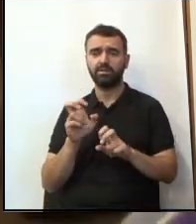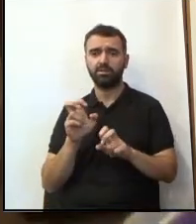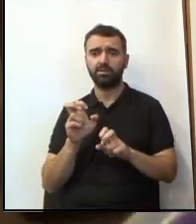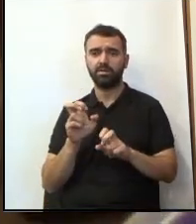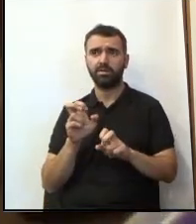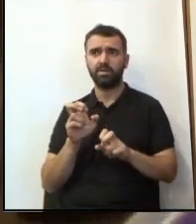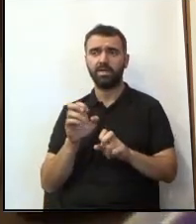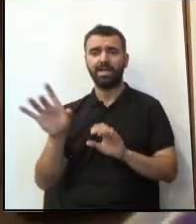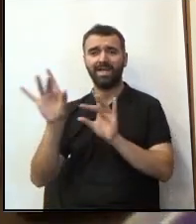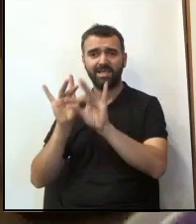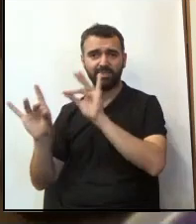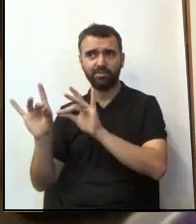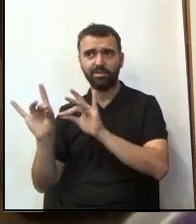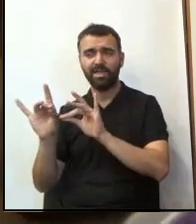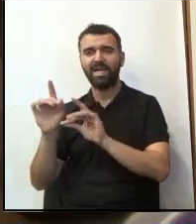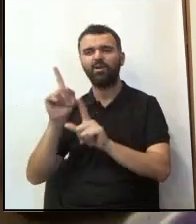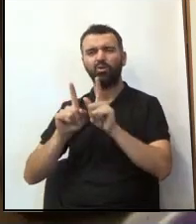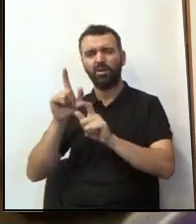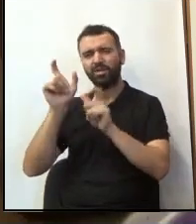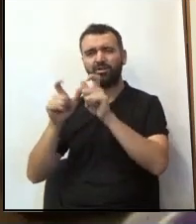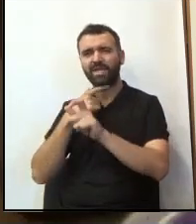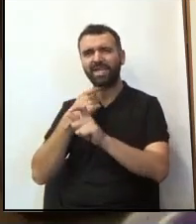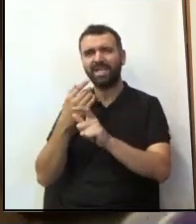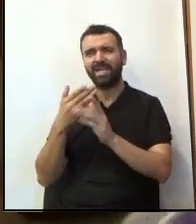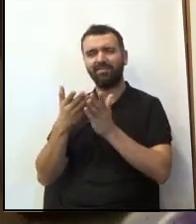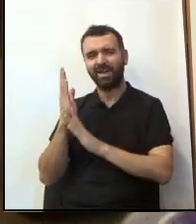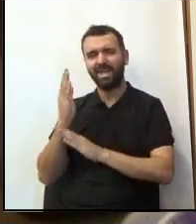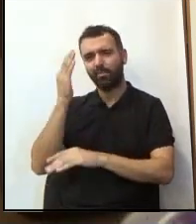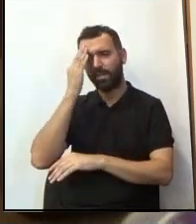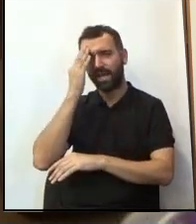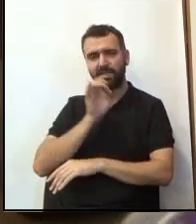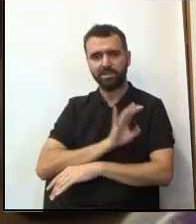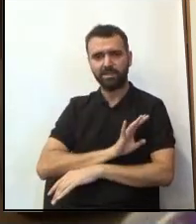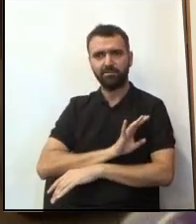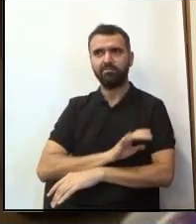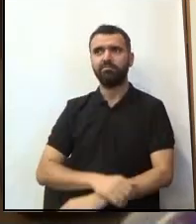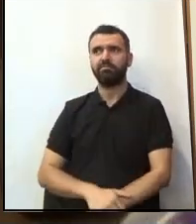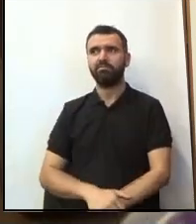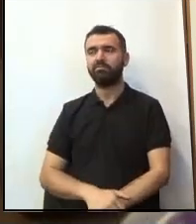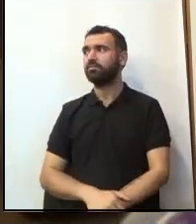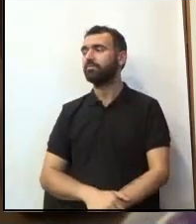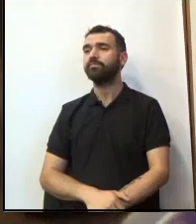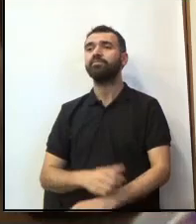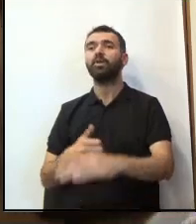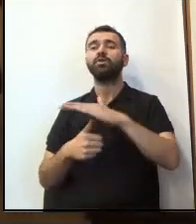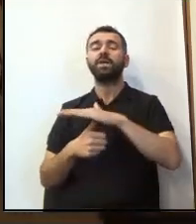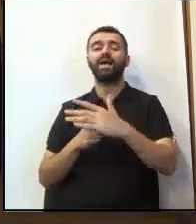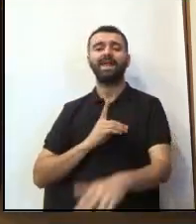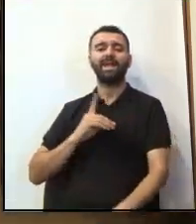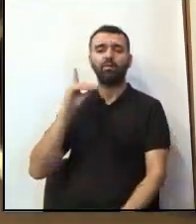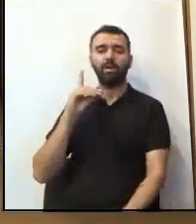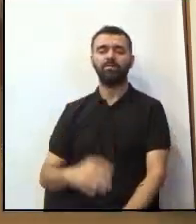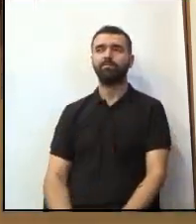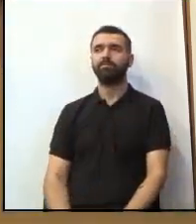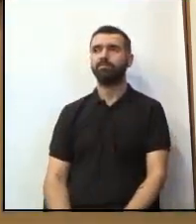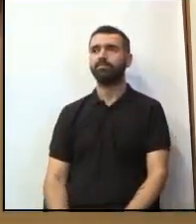pero estoy segura que nos va a ir bien. Gracias. Hay un partido de fútbol. Concejala Bombalé.